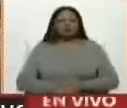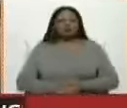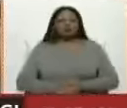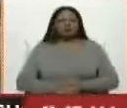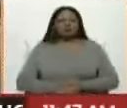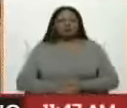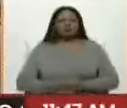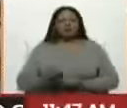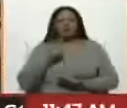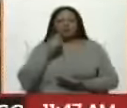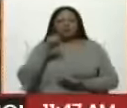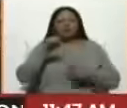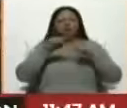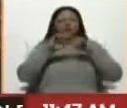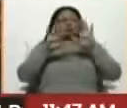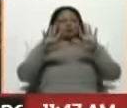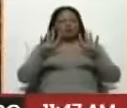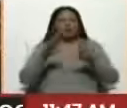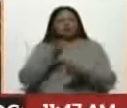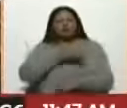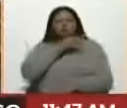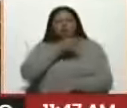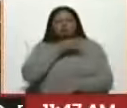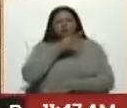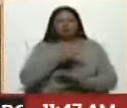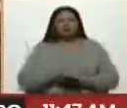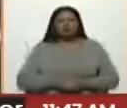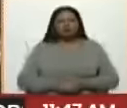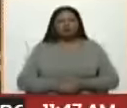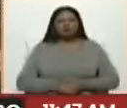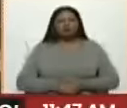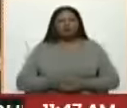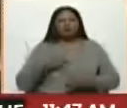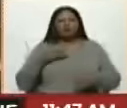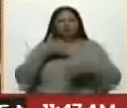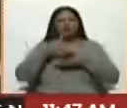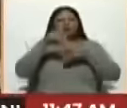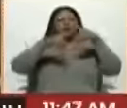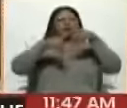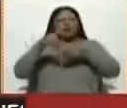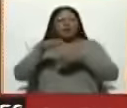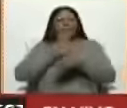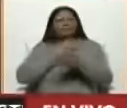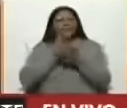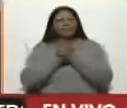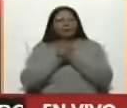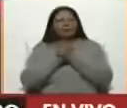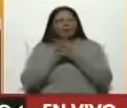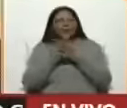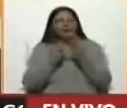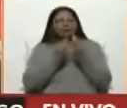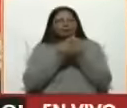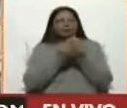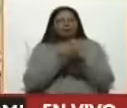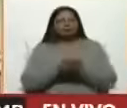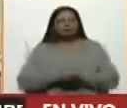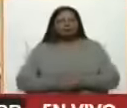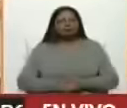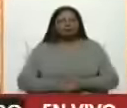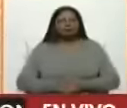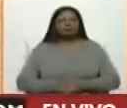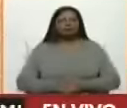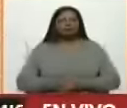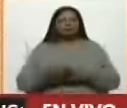¿Qué digo yo 1x10 social? Que si yo llevé a votar a mi compañero, a mi compañera, yo